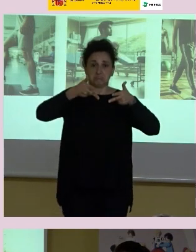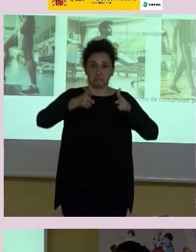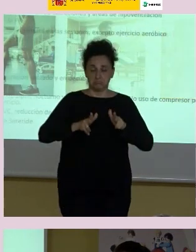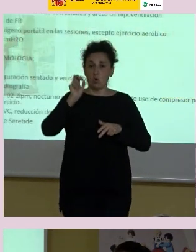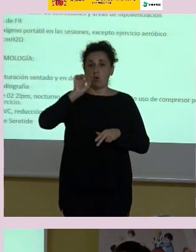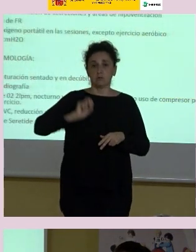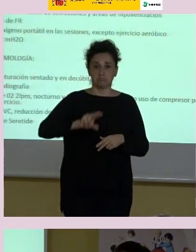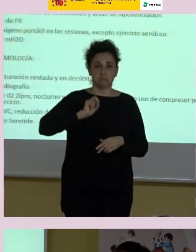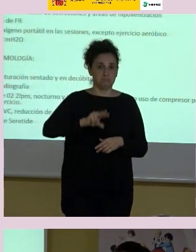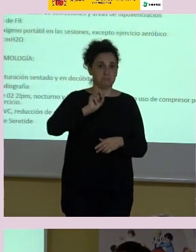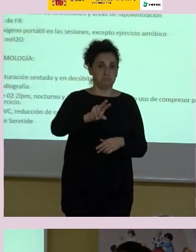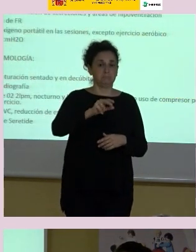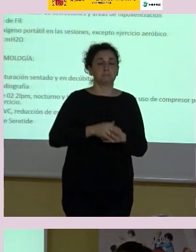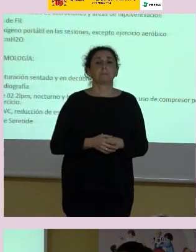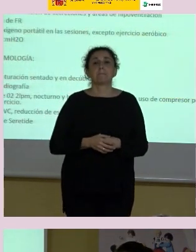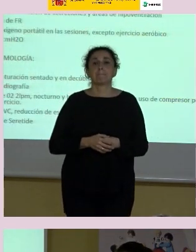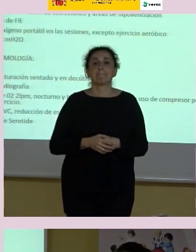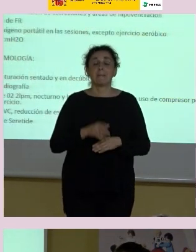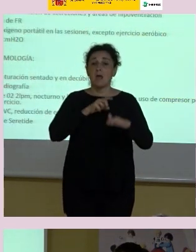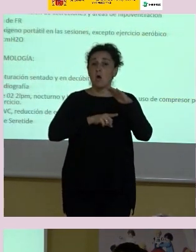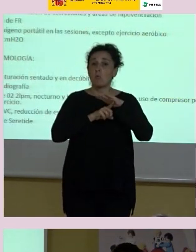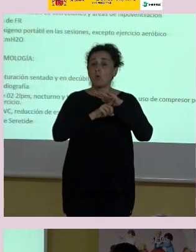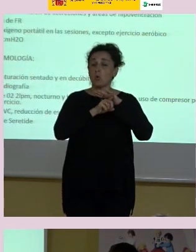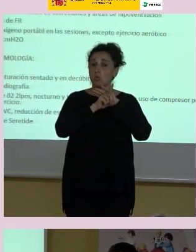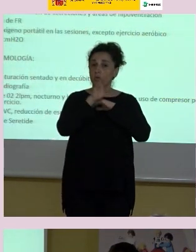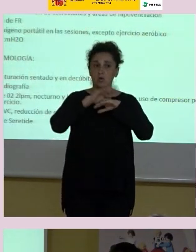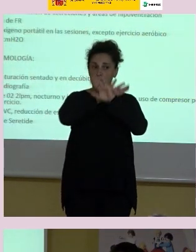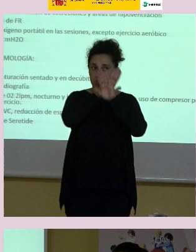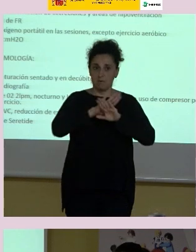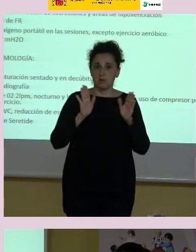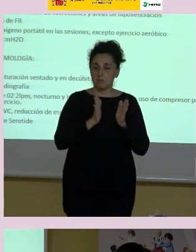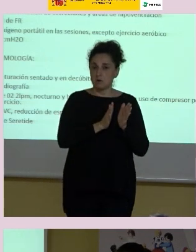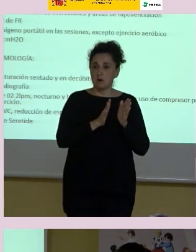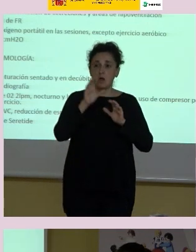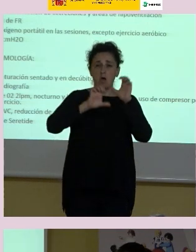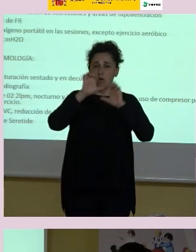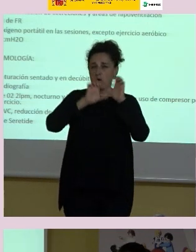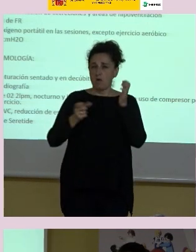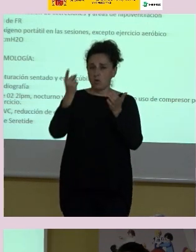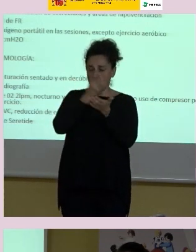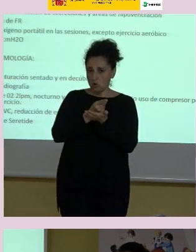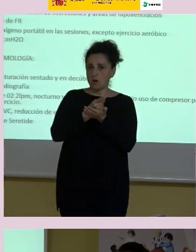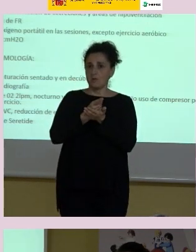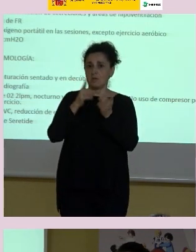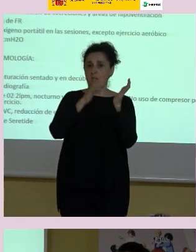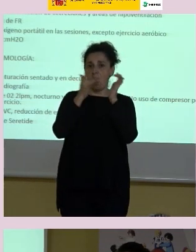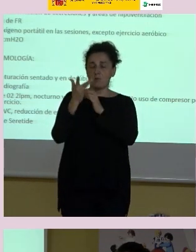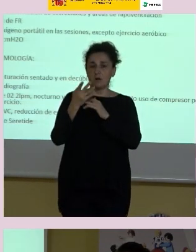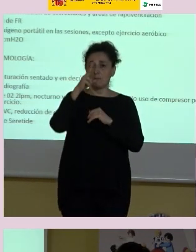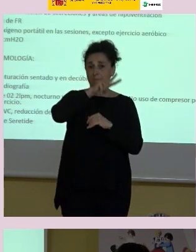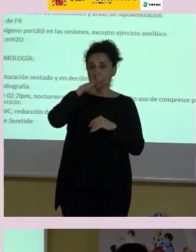caminar. En cuanto a la evolución, ya para terminar, hicimos una reevaluación en abril de 2024.